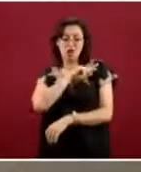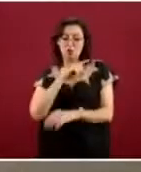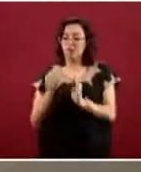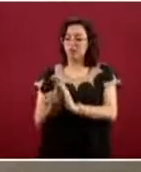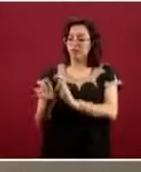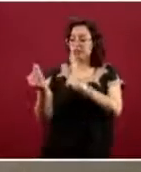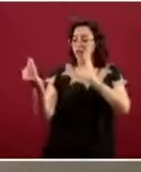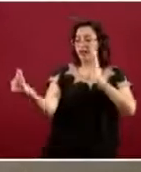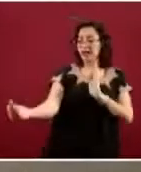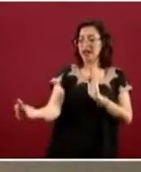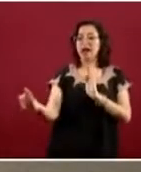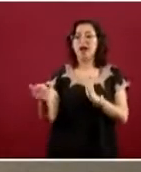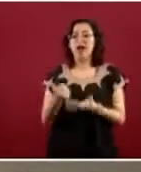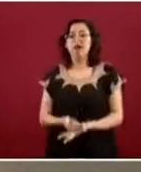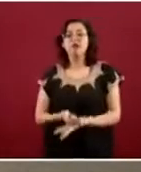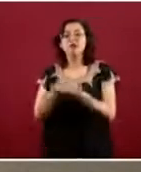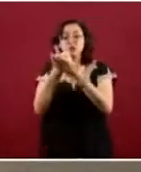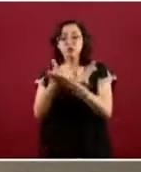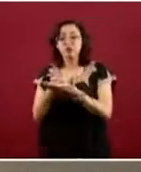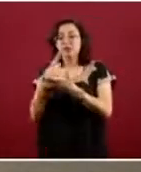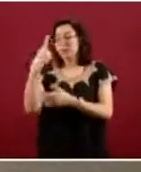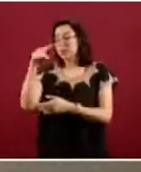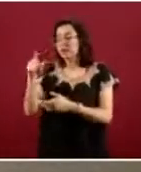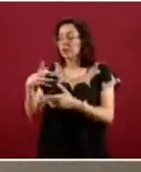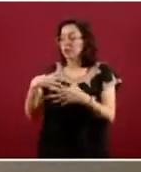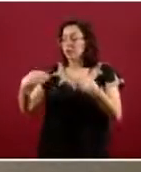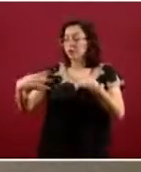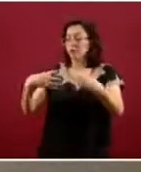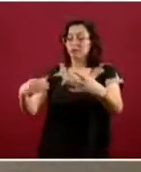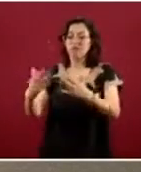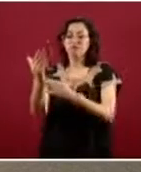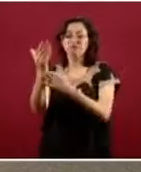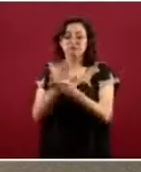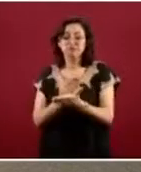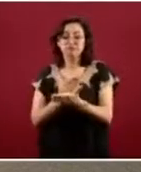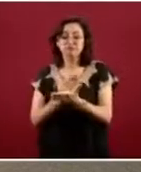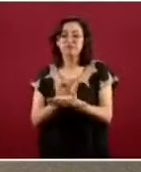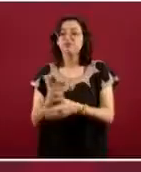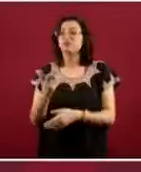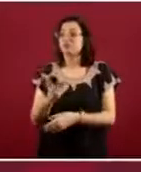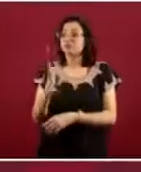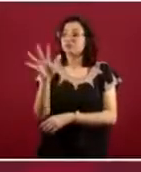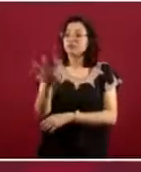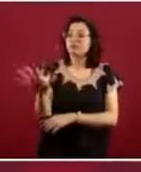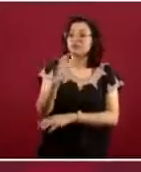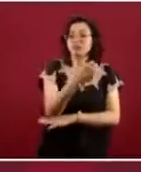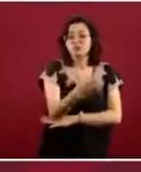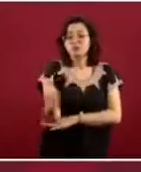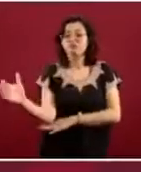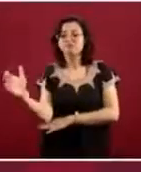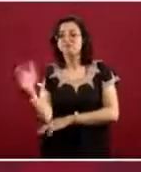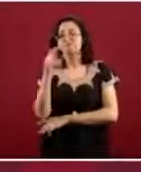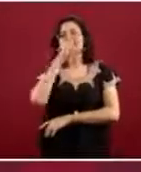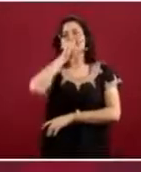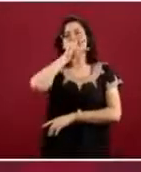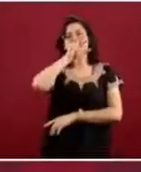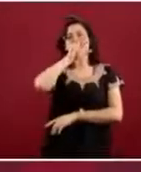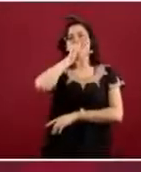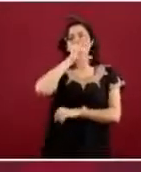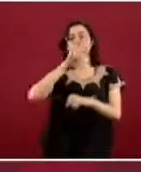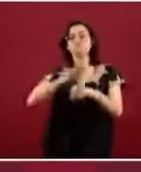generalizada ayude a que se disminuyan los contagios. Nos preocupan las zonas rurales. En este momento los patrones